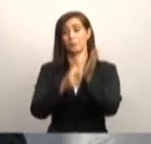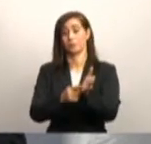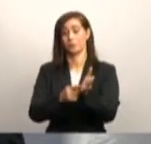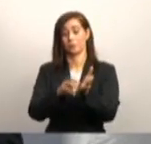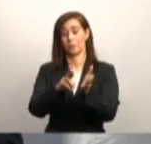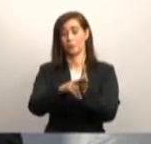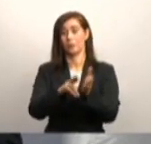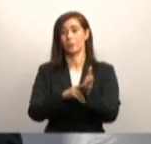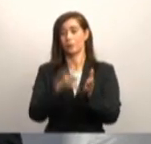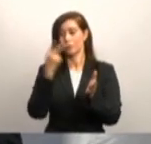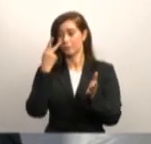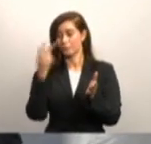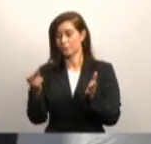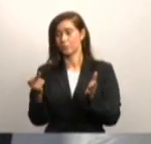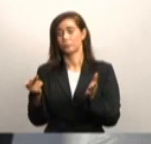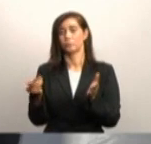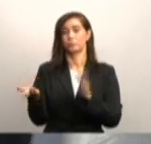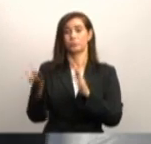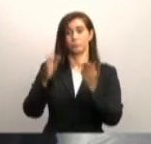que el nexo epidemiológico